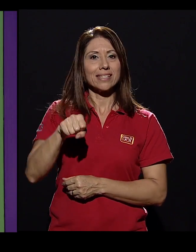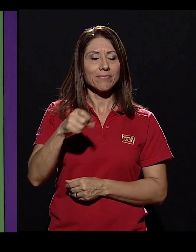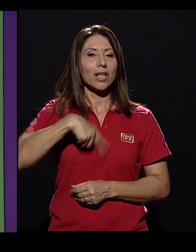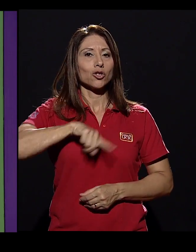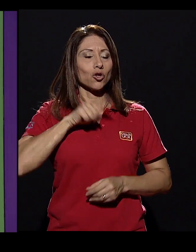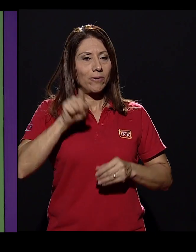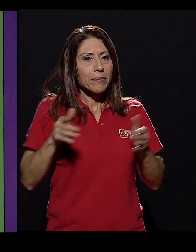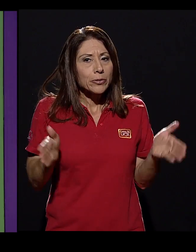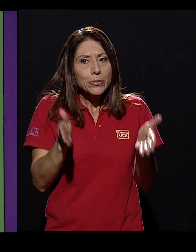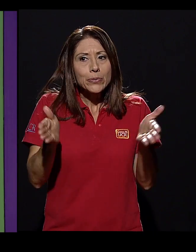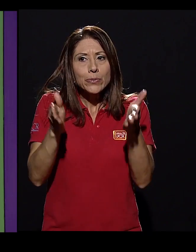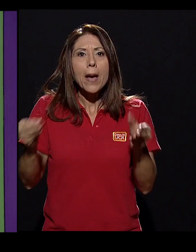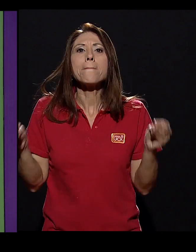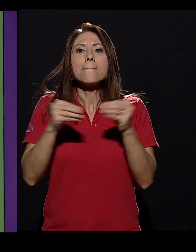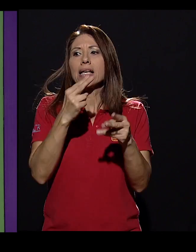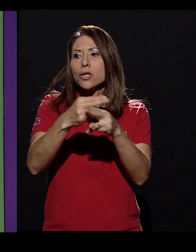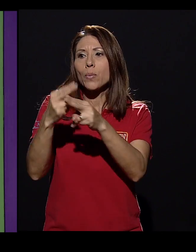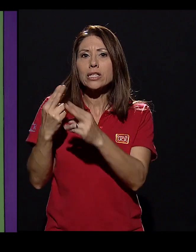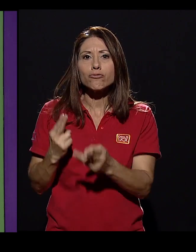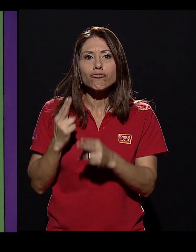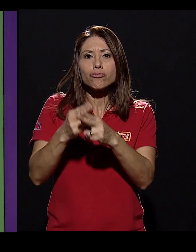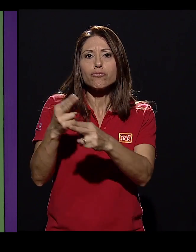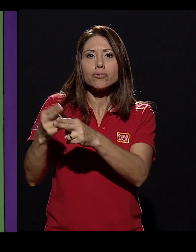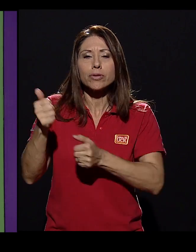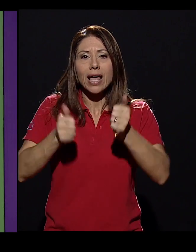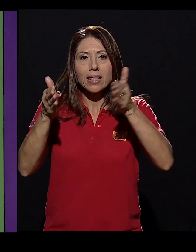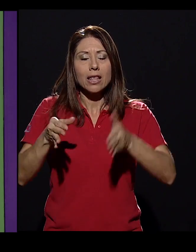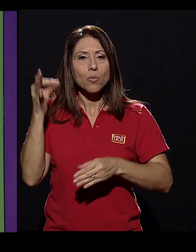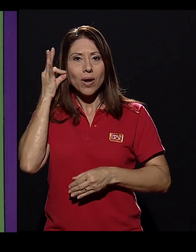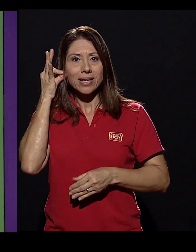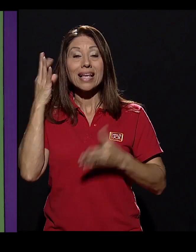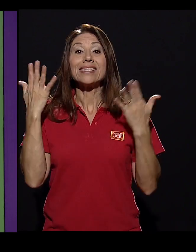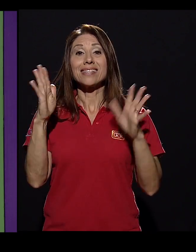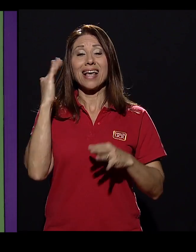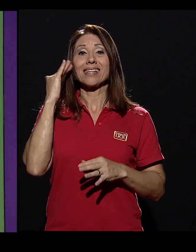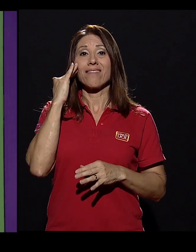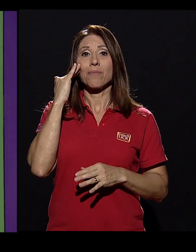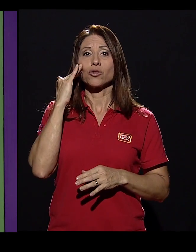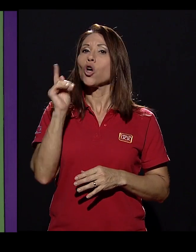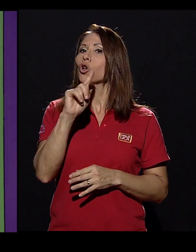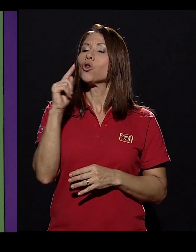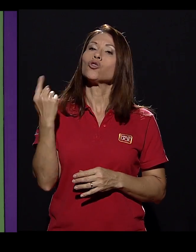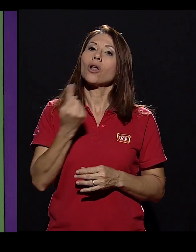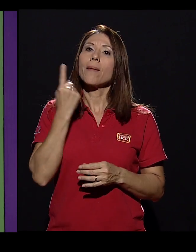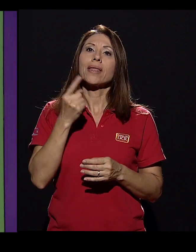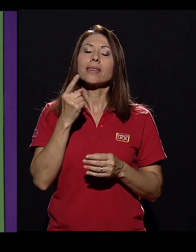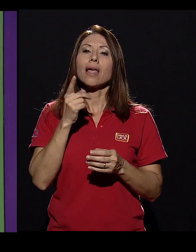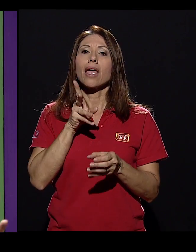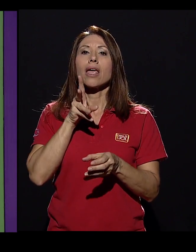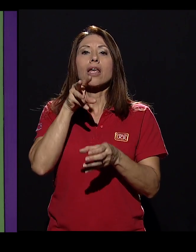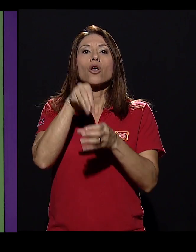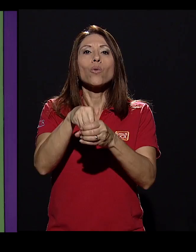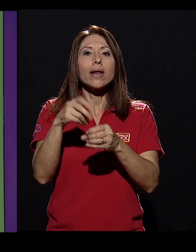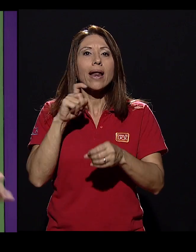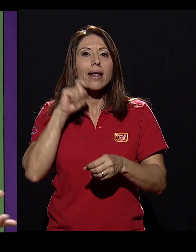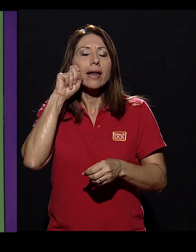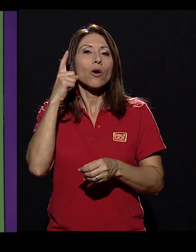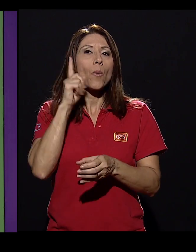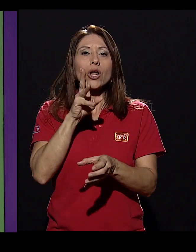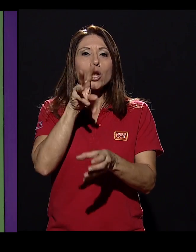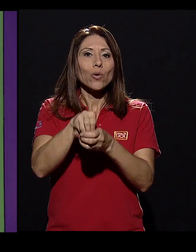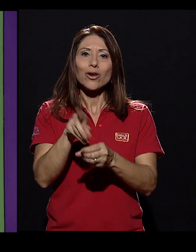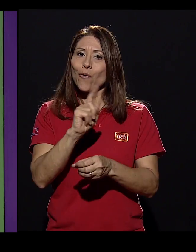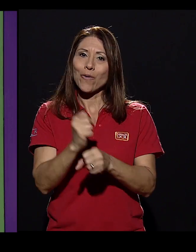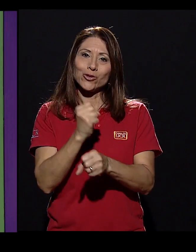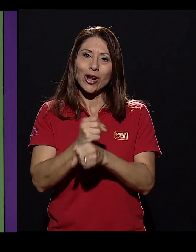que haya más candidaturas de mujeres. Si ya sabiendo que esa es la dinámica y que el tema de simplemente incluir género por incluirlo no va a funcionar, entonces hay que usar